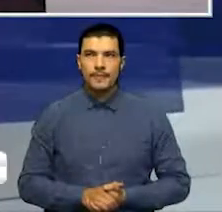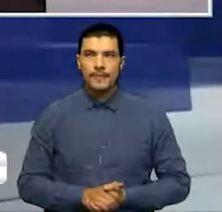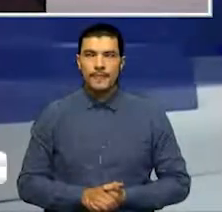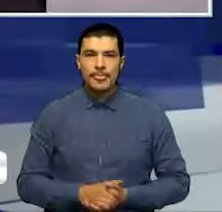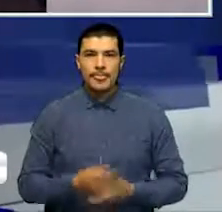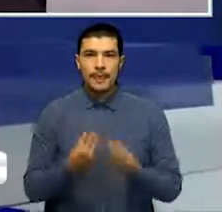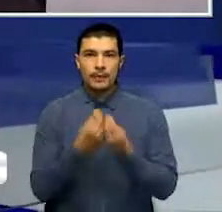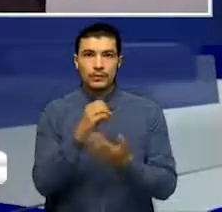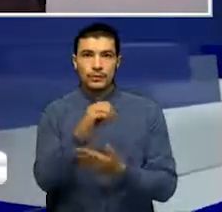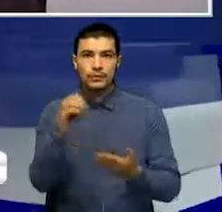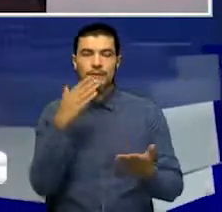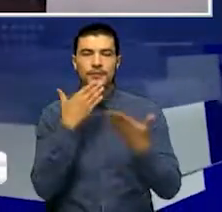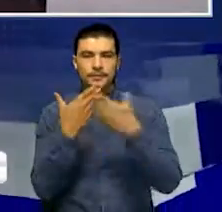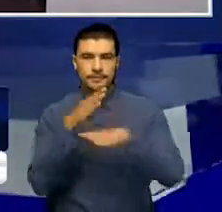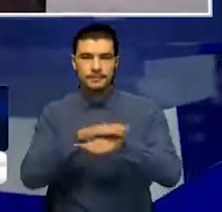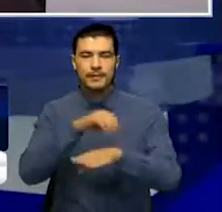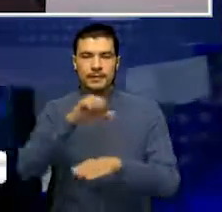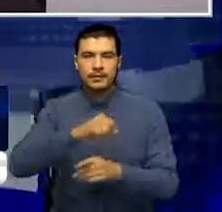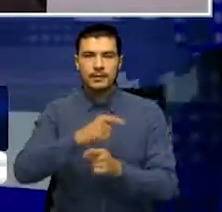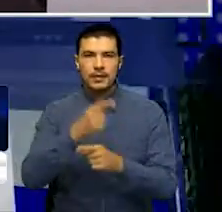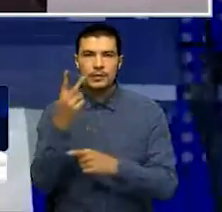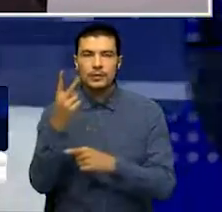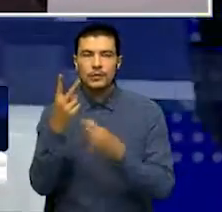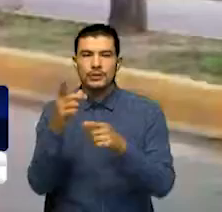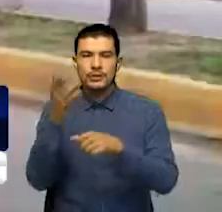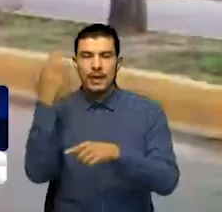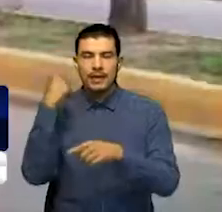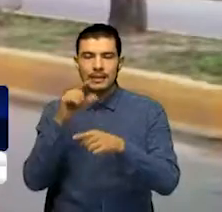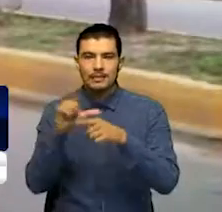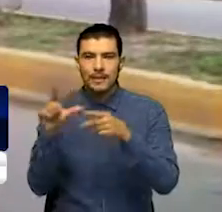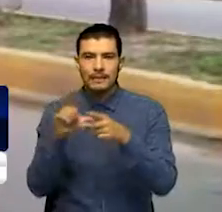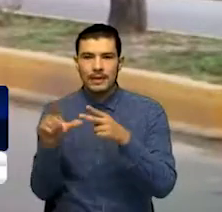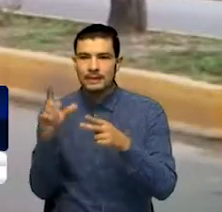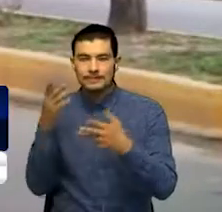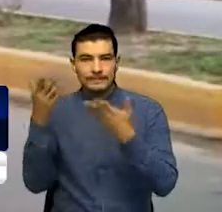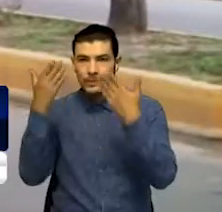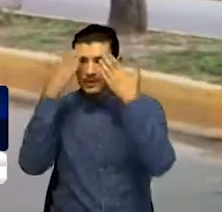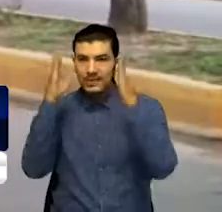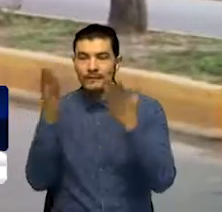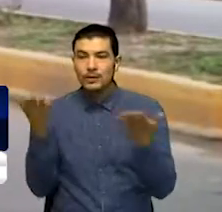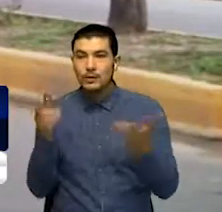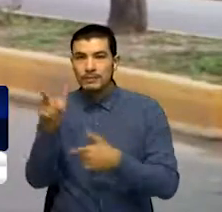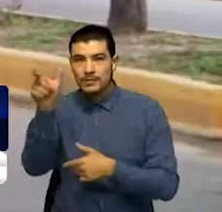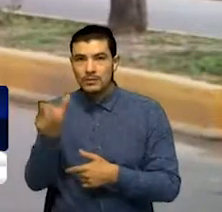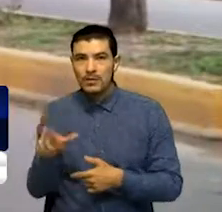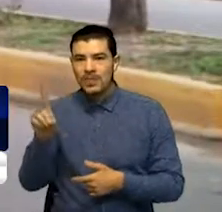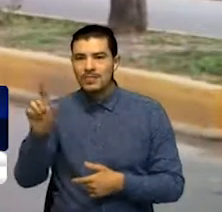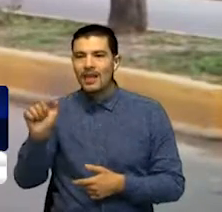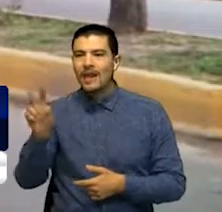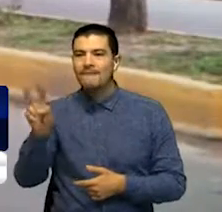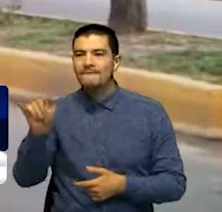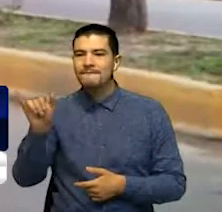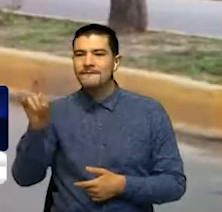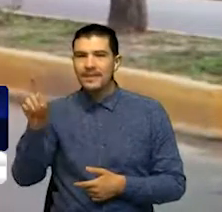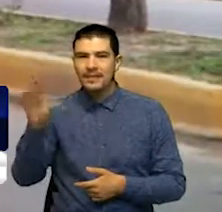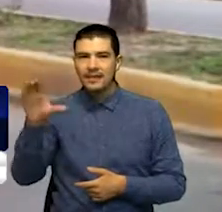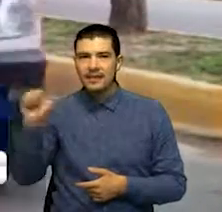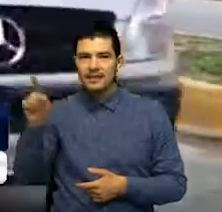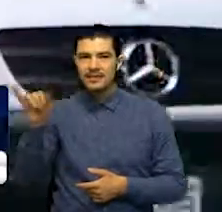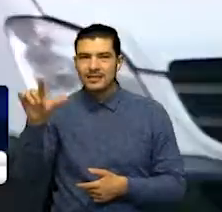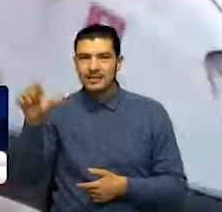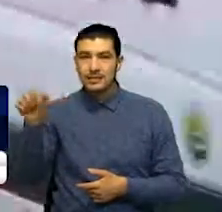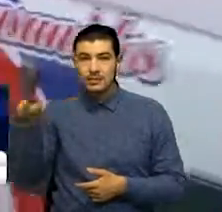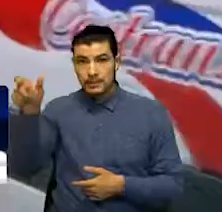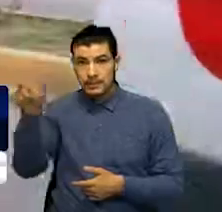como ayer o muy buenas tardes pues son ya dos semanas que se cumplen sin que se sepa sobre el paradero de david castilla un comerciante secuestrado en zona rural del municipio